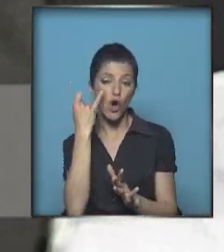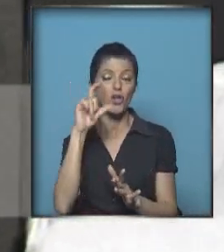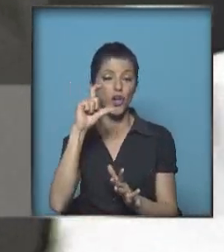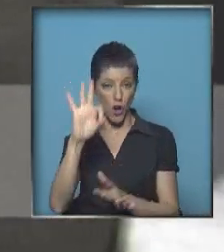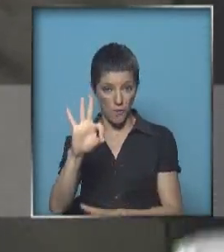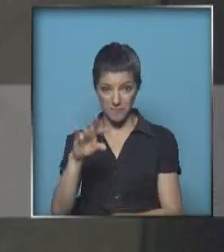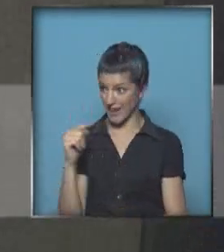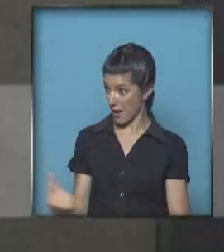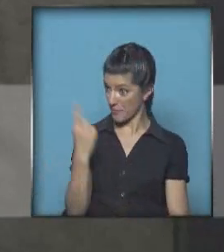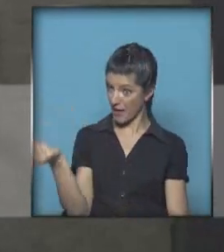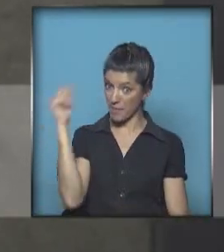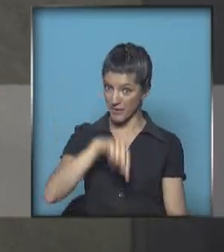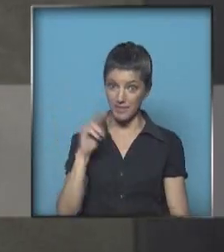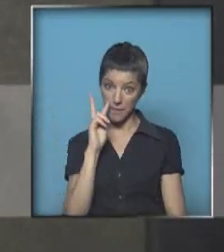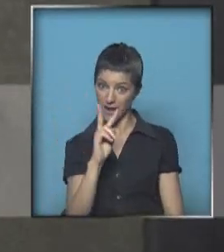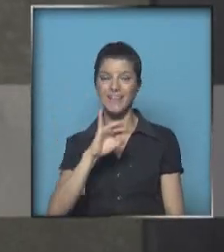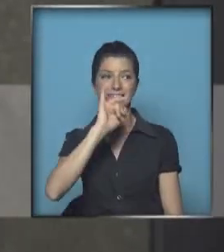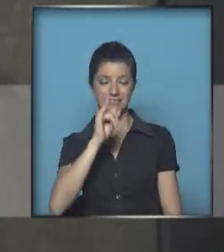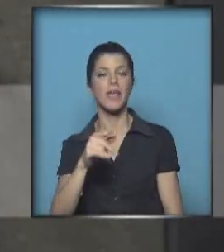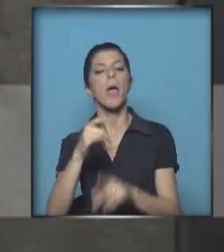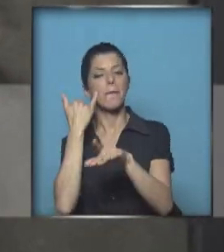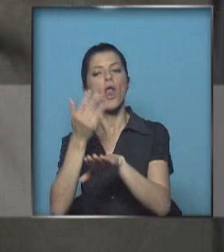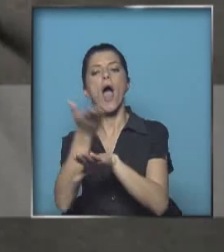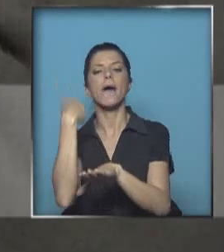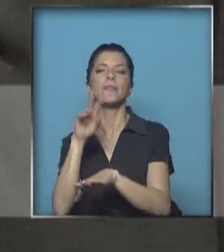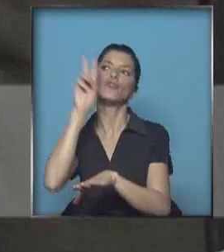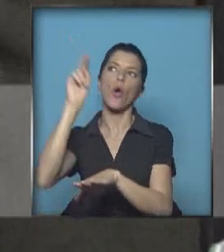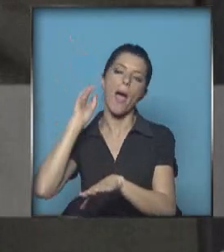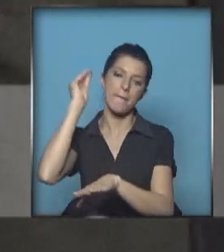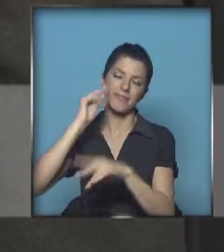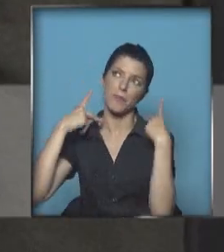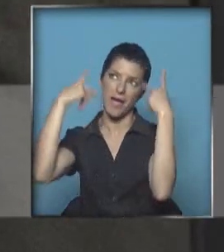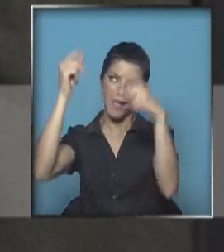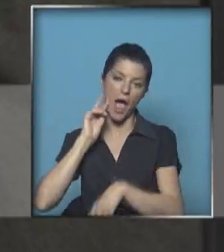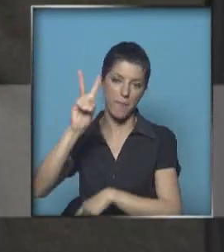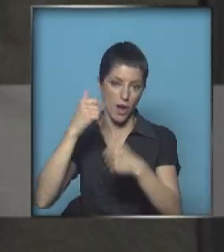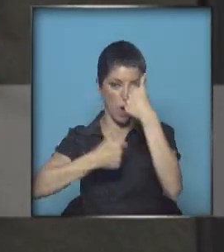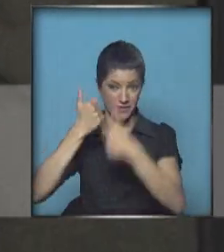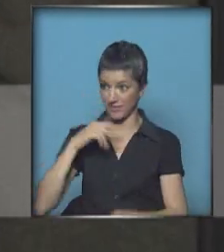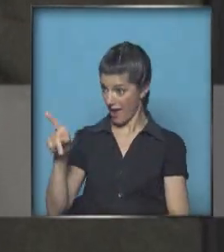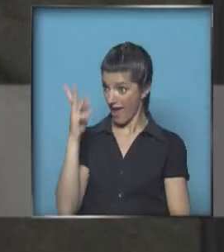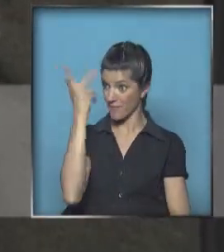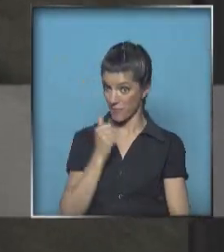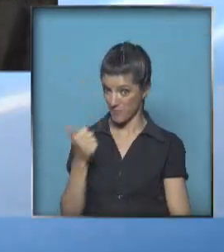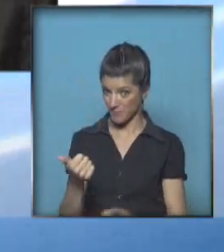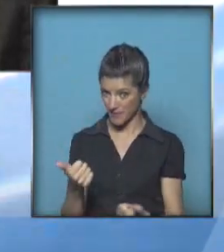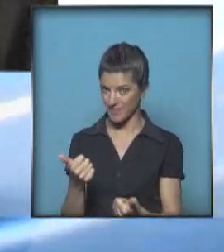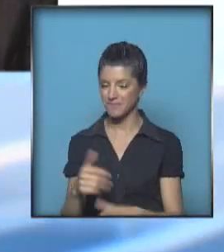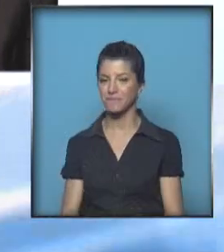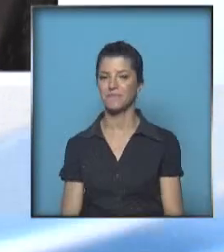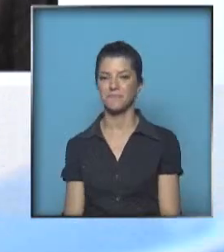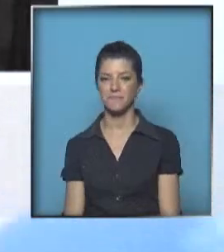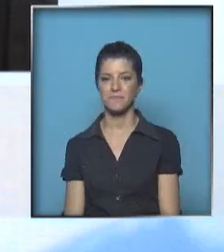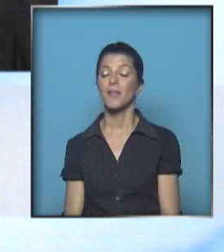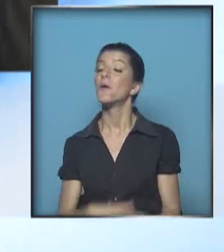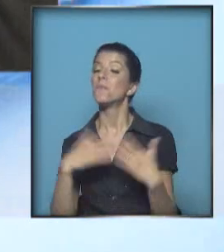Bueno, ¿es la primera vez que venís? Sí, pero fui a Brasil a ver el Mundial. Ah, bueno, buen debut entonces. Sí. En el Mundial. Bueno,